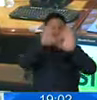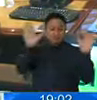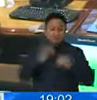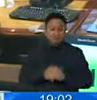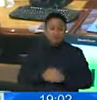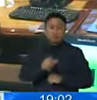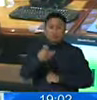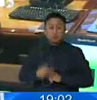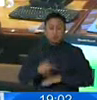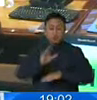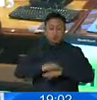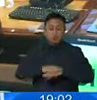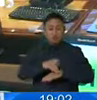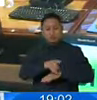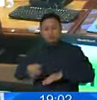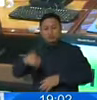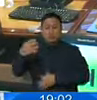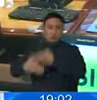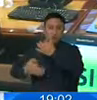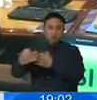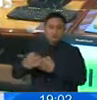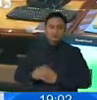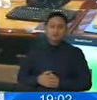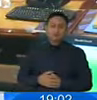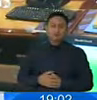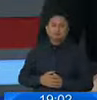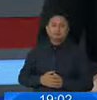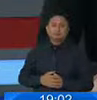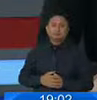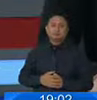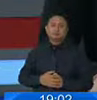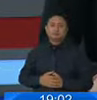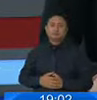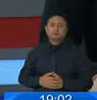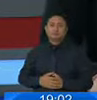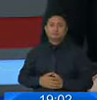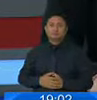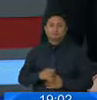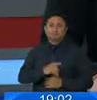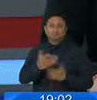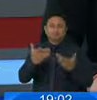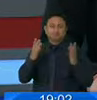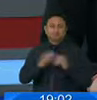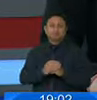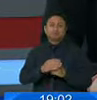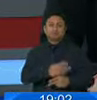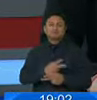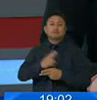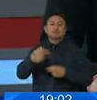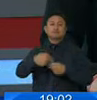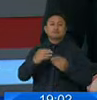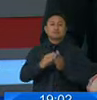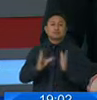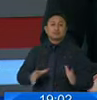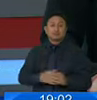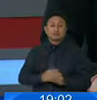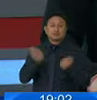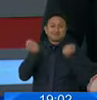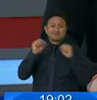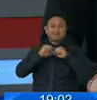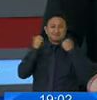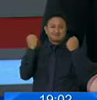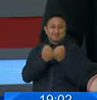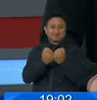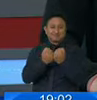responsables sean procesados, informó Javier Gallo. Atención, el Consejo de Participación Ciudadana y Control